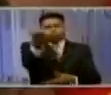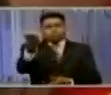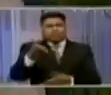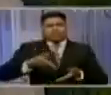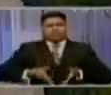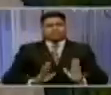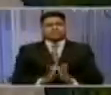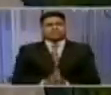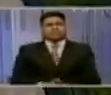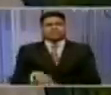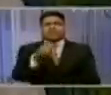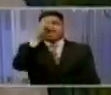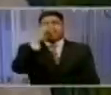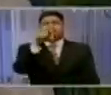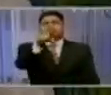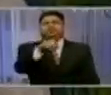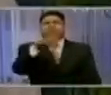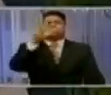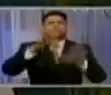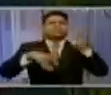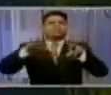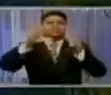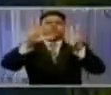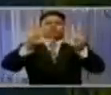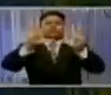tú? 18.